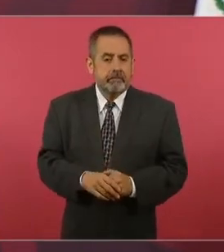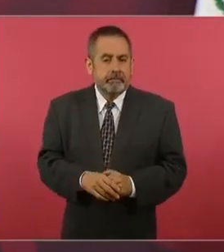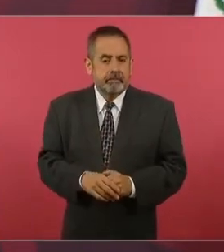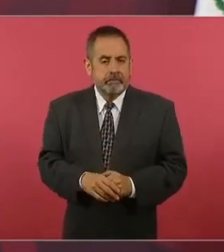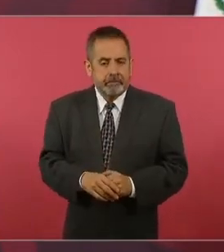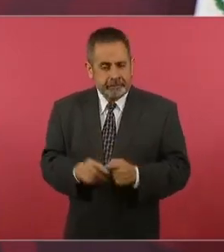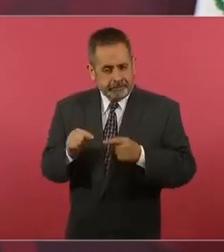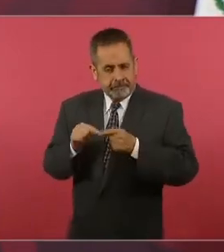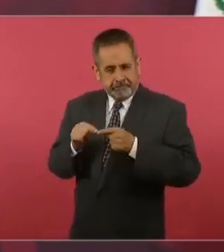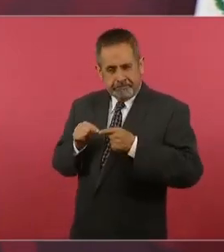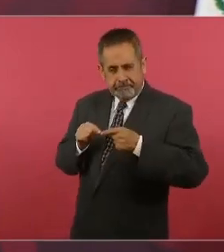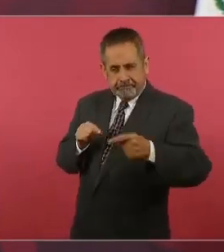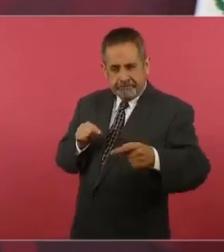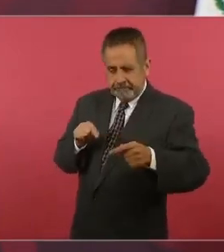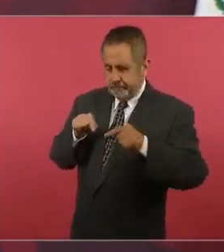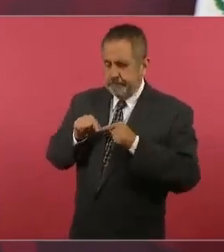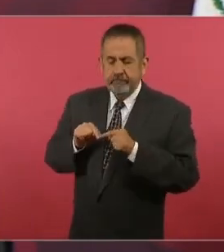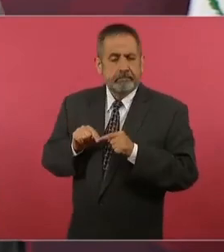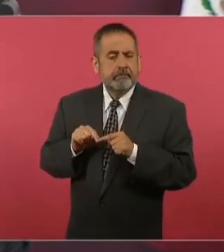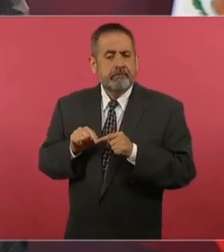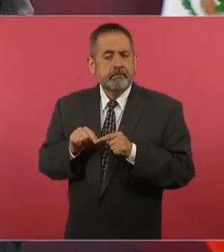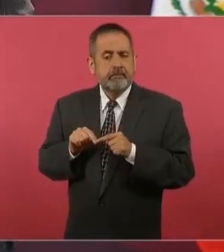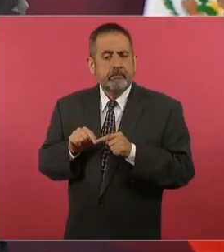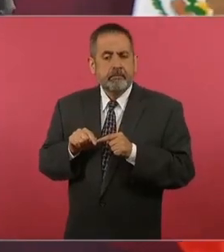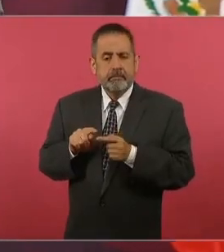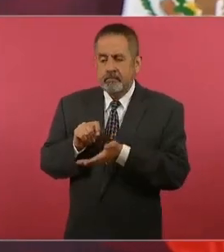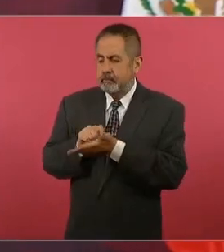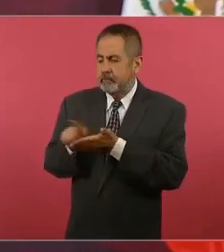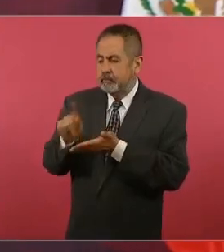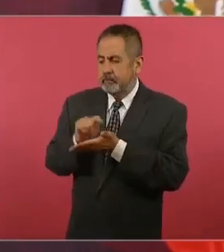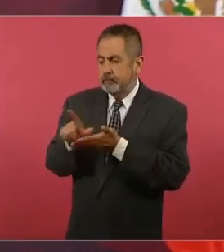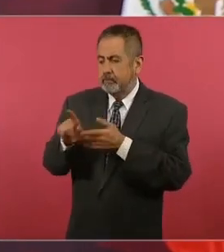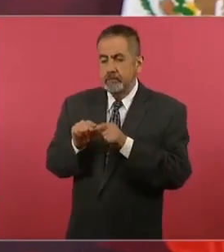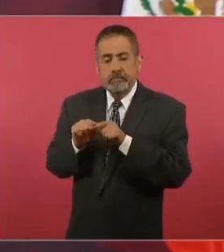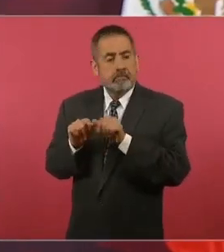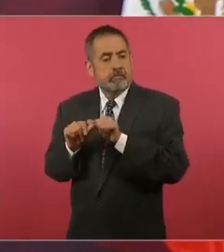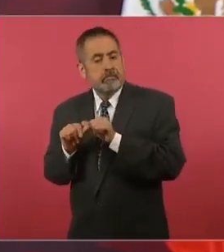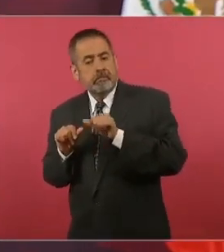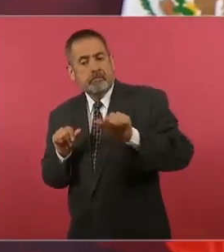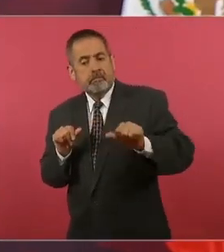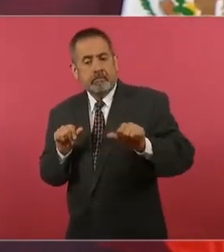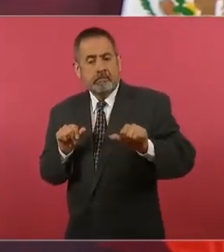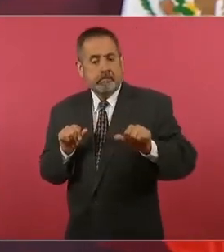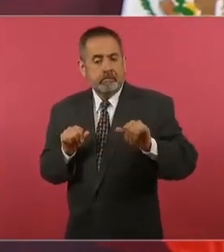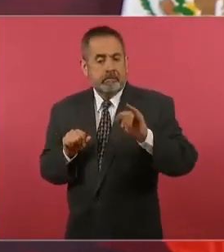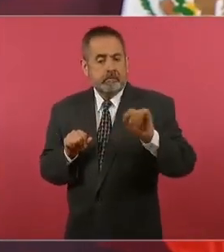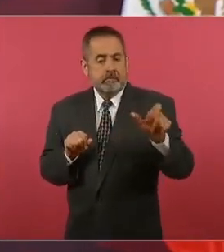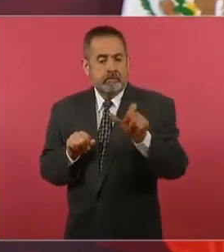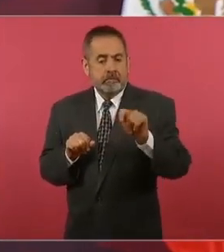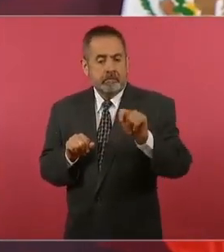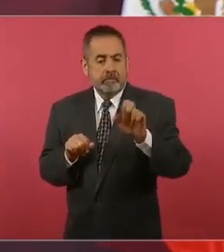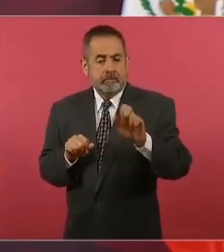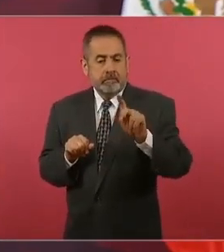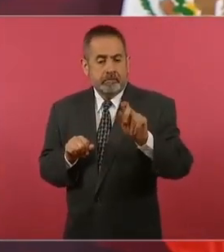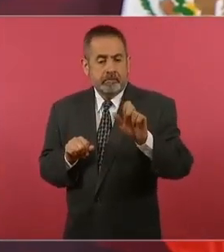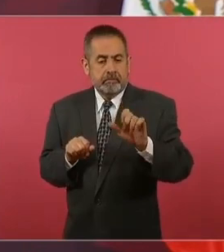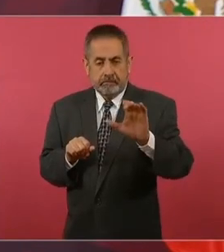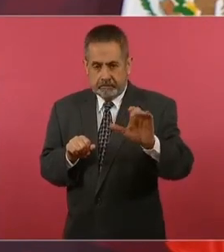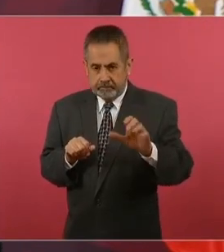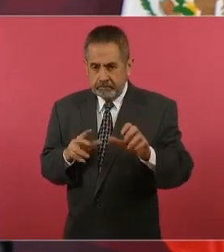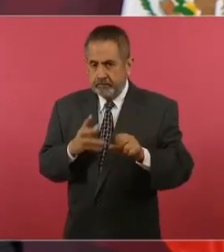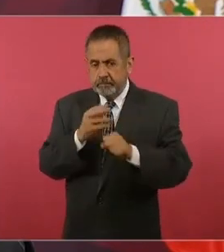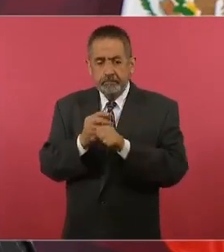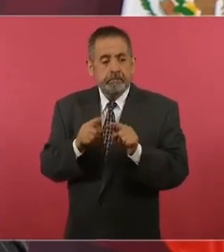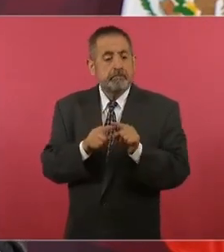el tramo de Tapachula a Ixtepec, el